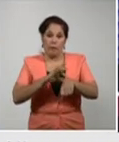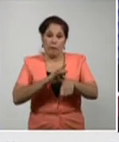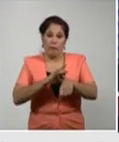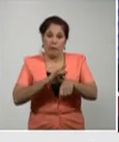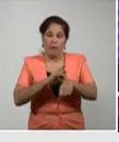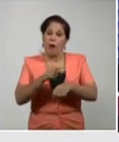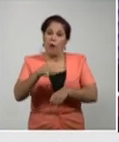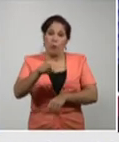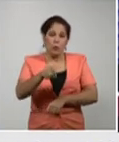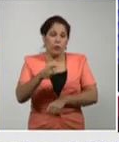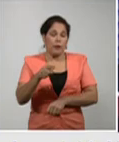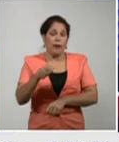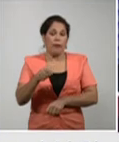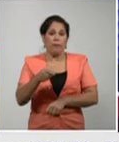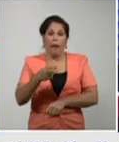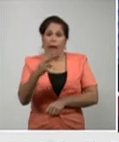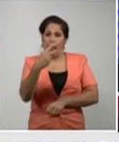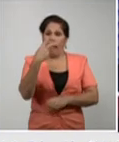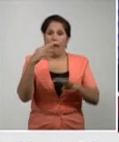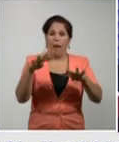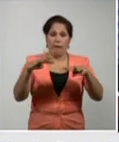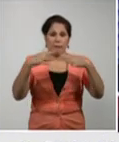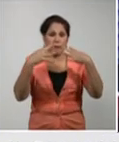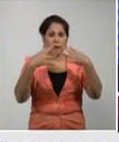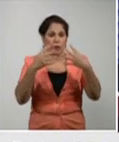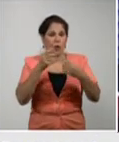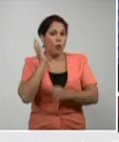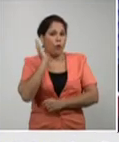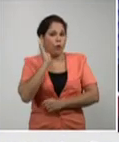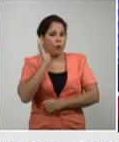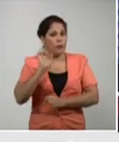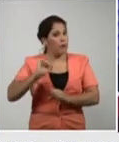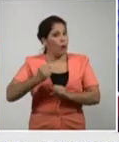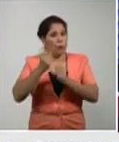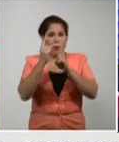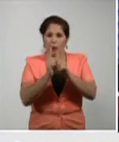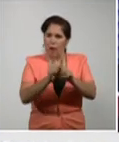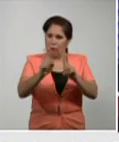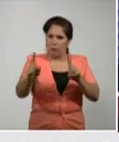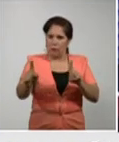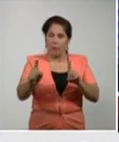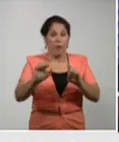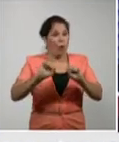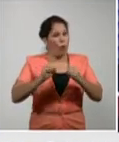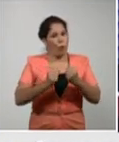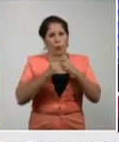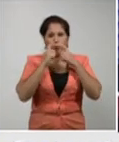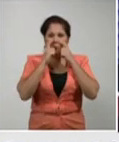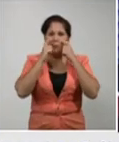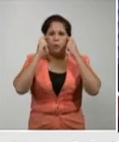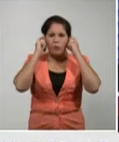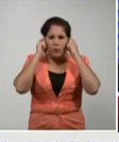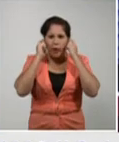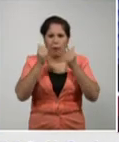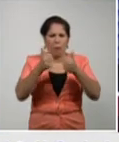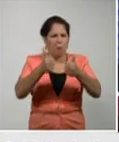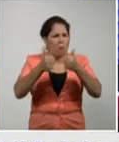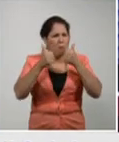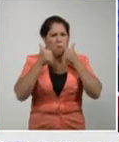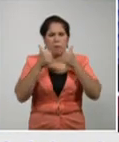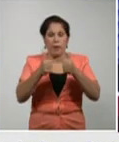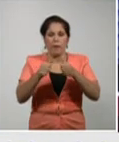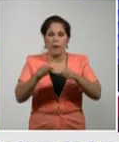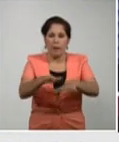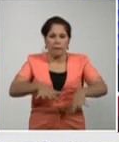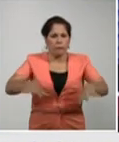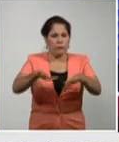lo ha escuchado en conferencia de prensa, guarde la distancia más que nunca, use correctamente el nasobuco y desinfecte